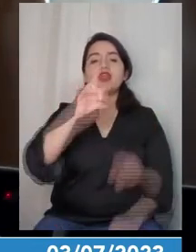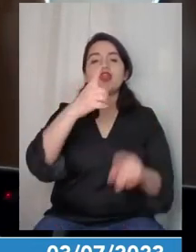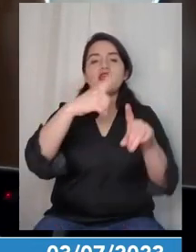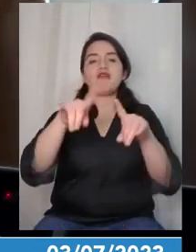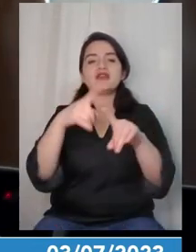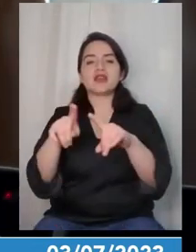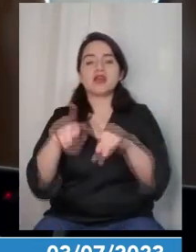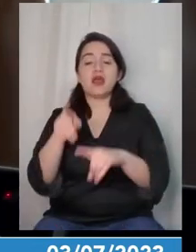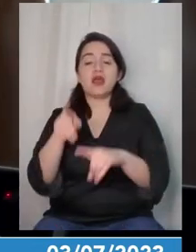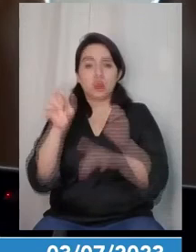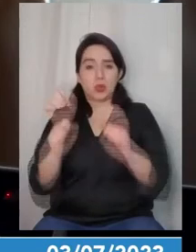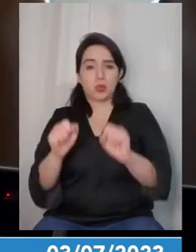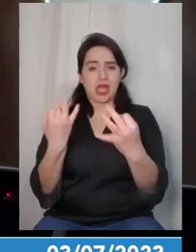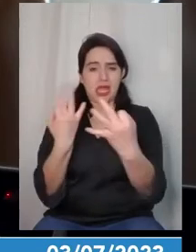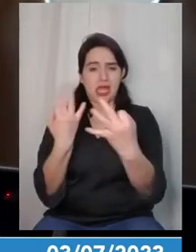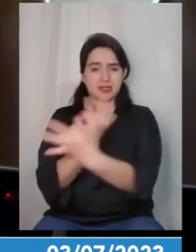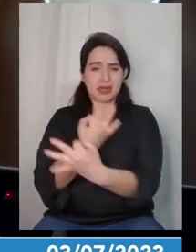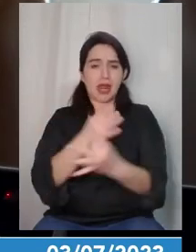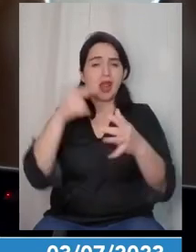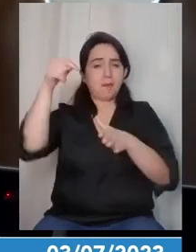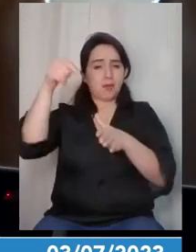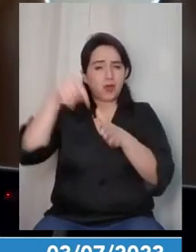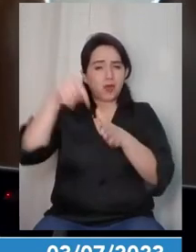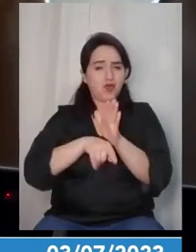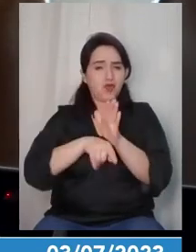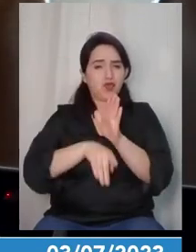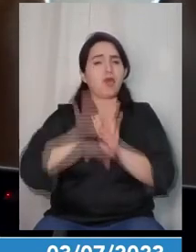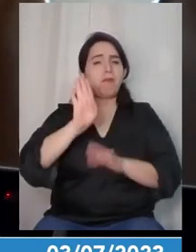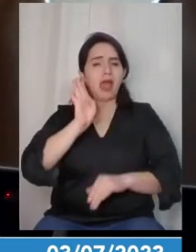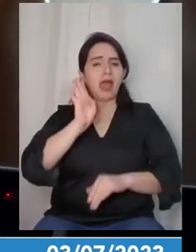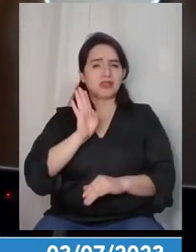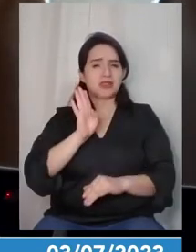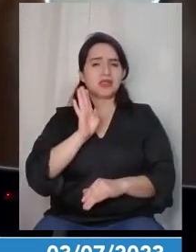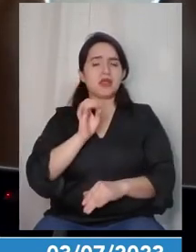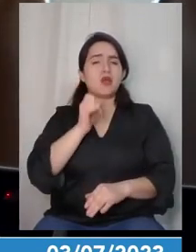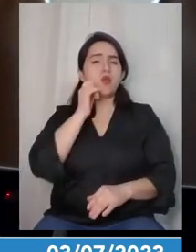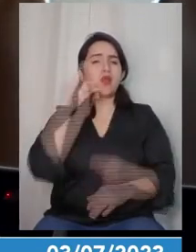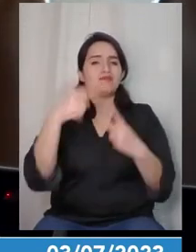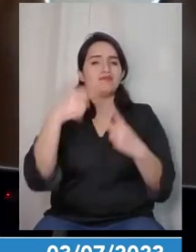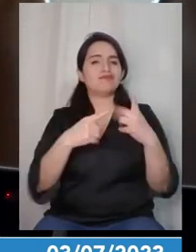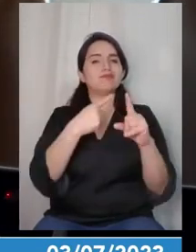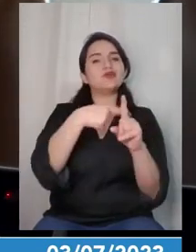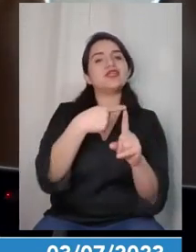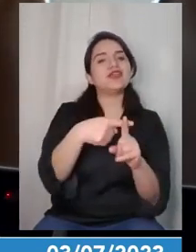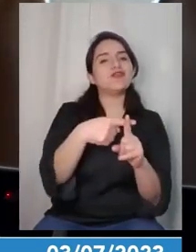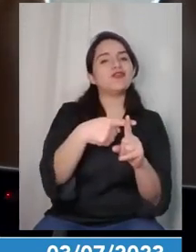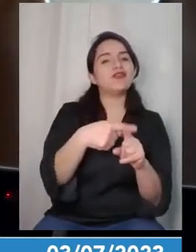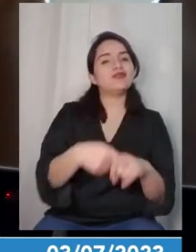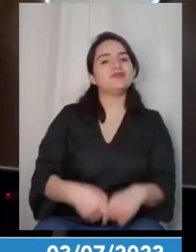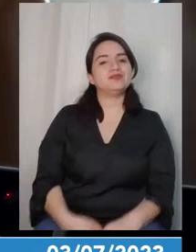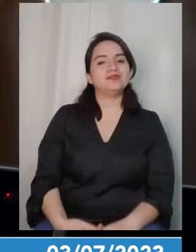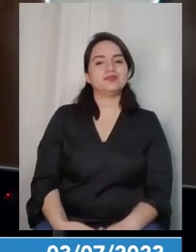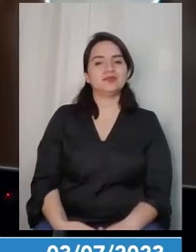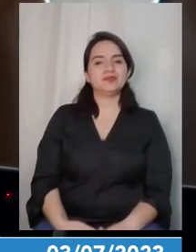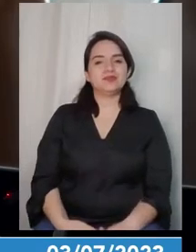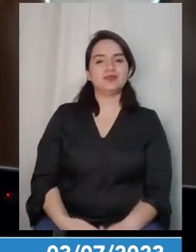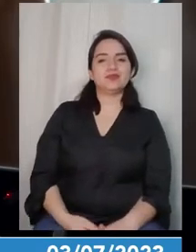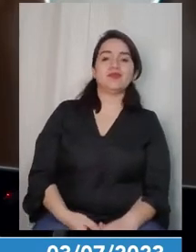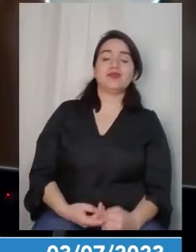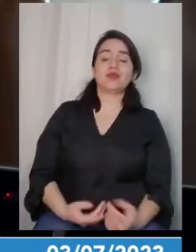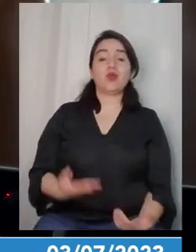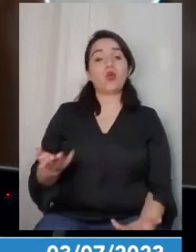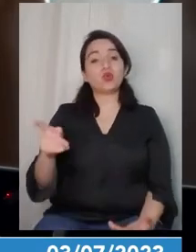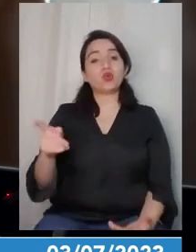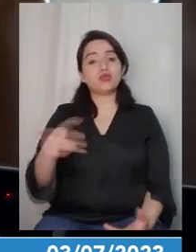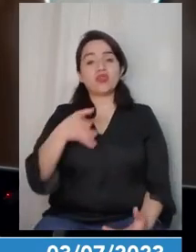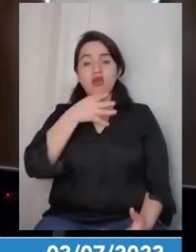un poquito en la explicación de cuáles son los elementos positivos o definitivamente lo que no le parece adecuado